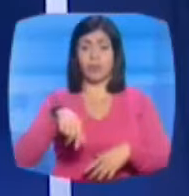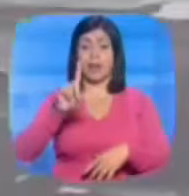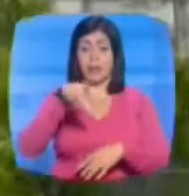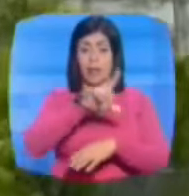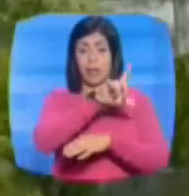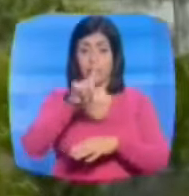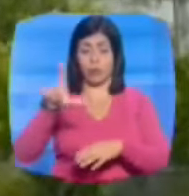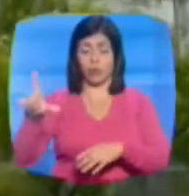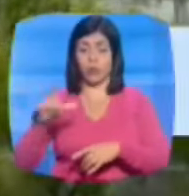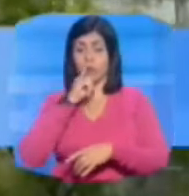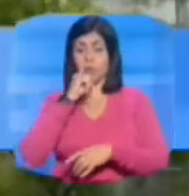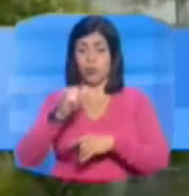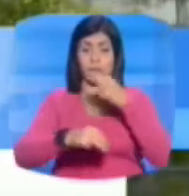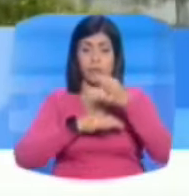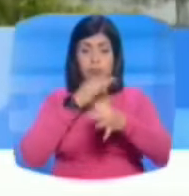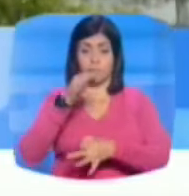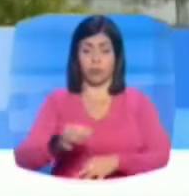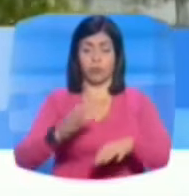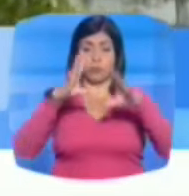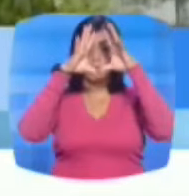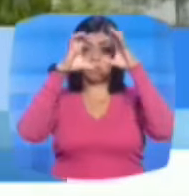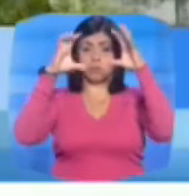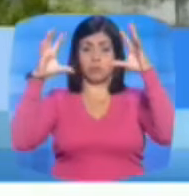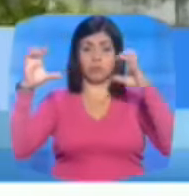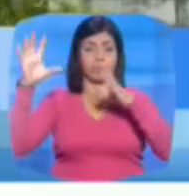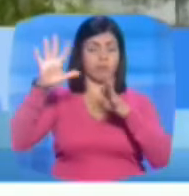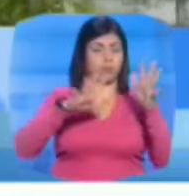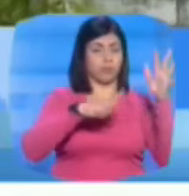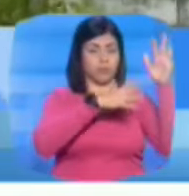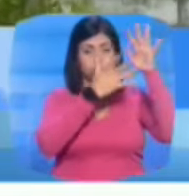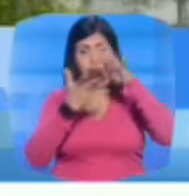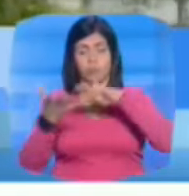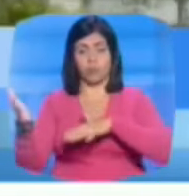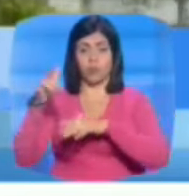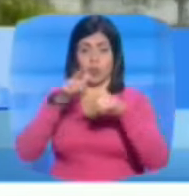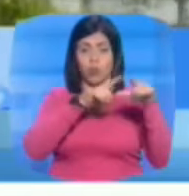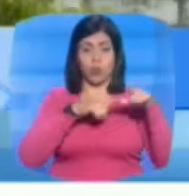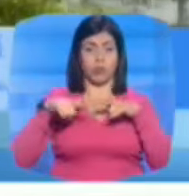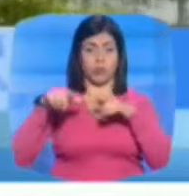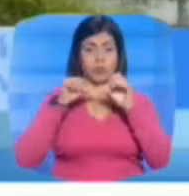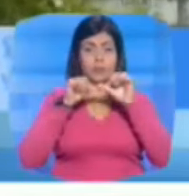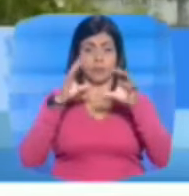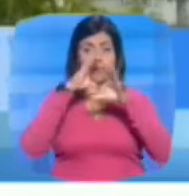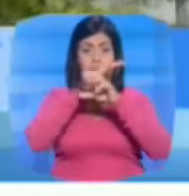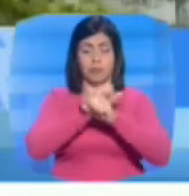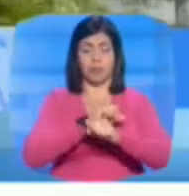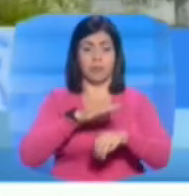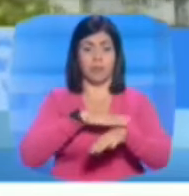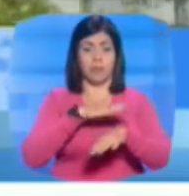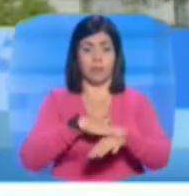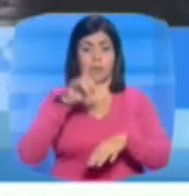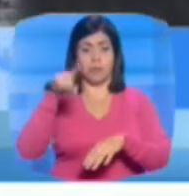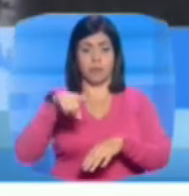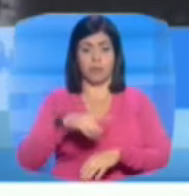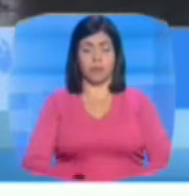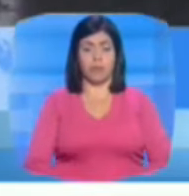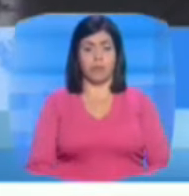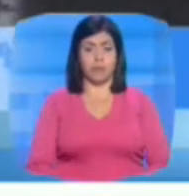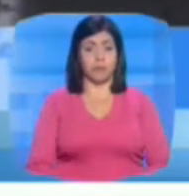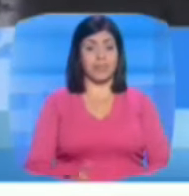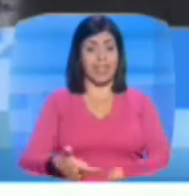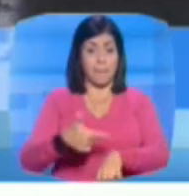Pacífico. De acuerdo con el ente meteorológico del país, la tormenta tropical tocará tierra durante la noche de este jueves o